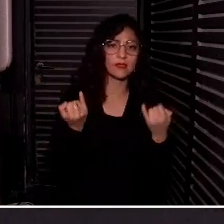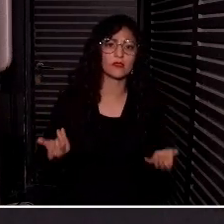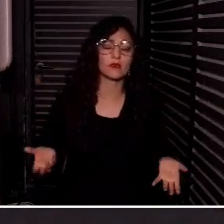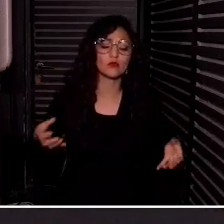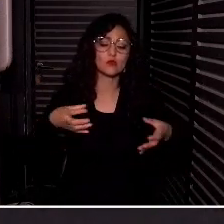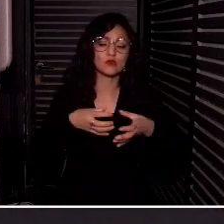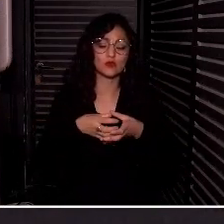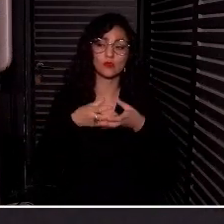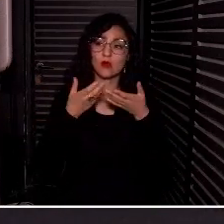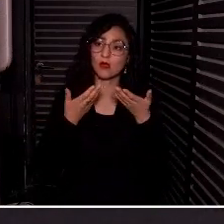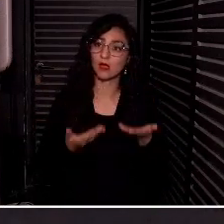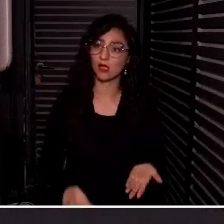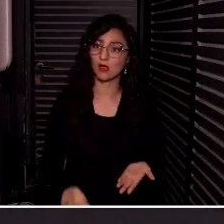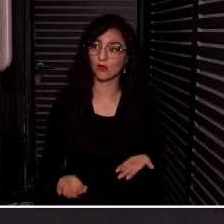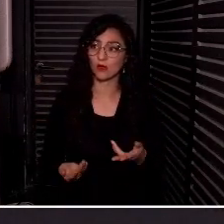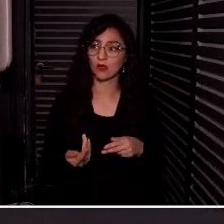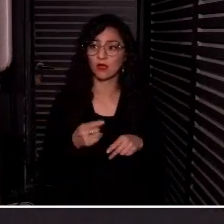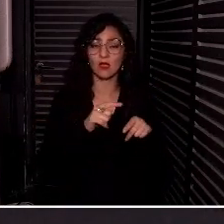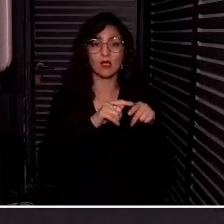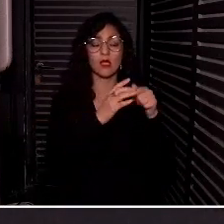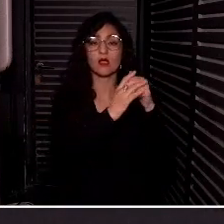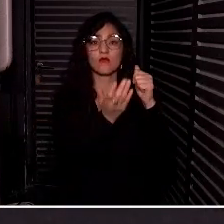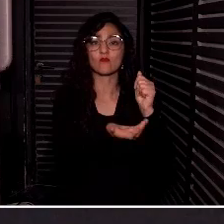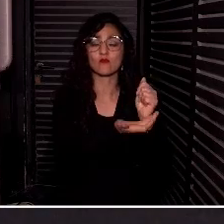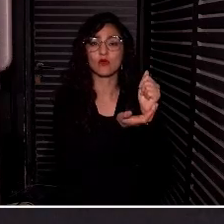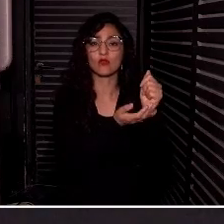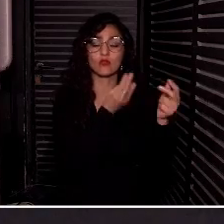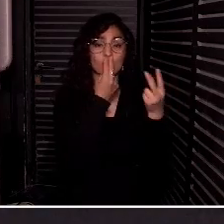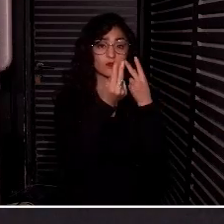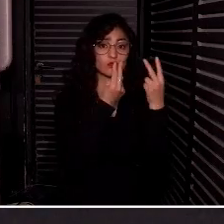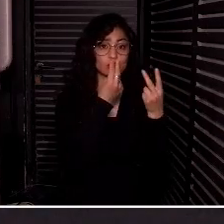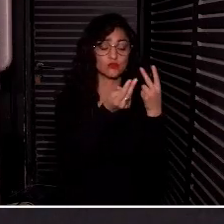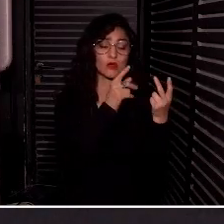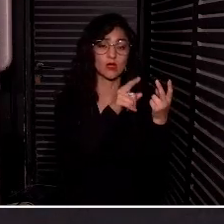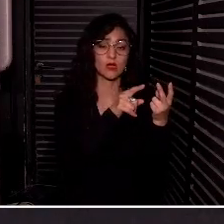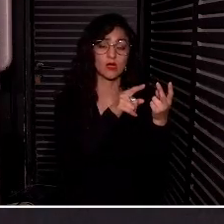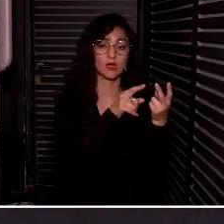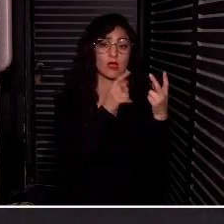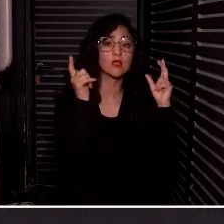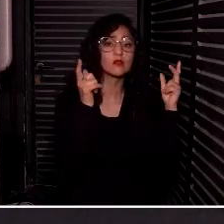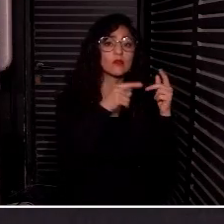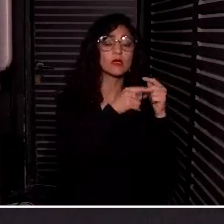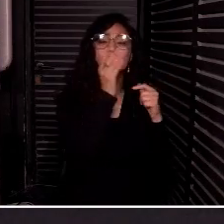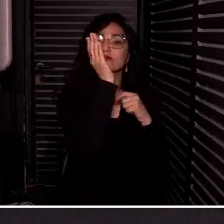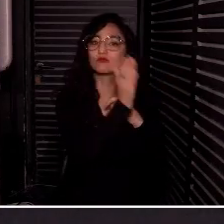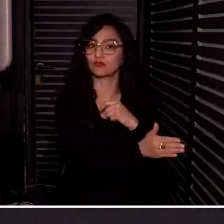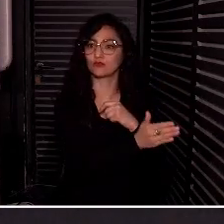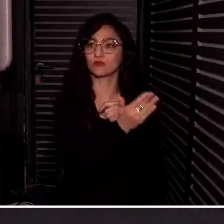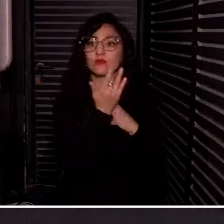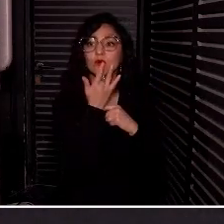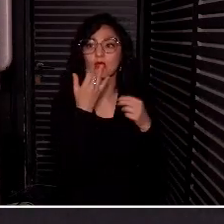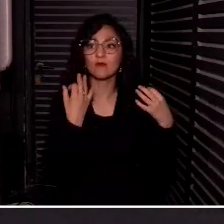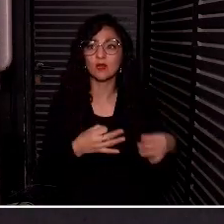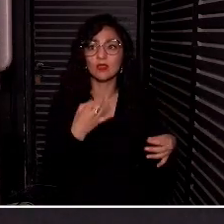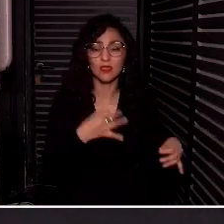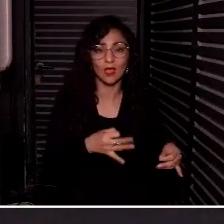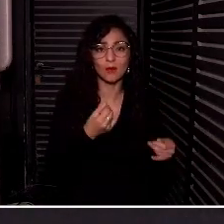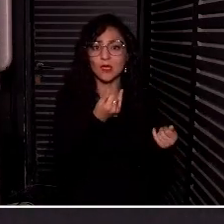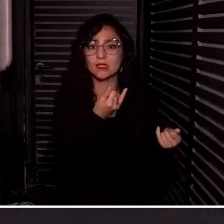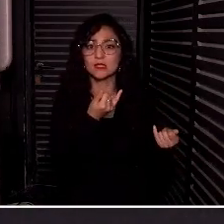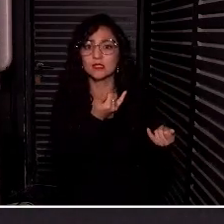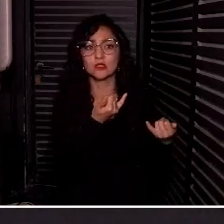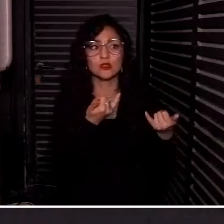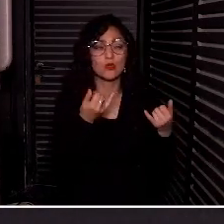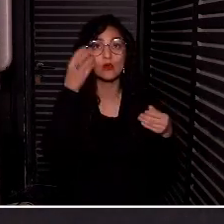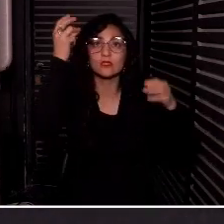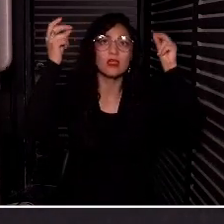en estos minutos está cerrando el fondo de visual eh que realmente hoy en día parece Los juegos del hambre cada vez hay menos plata y